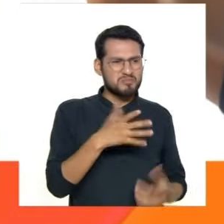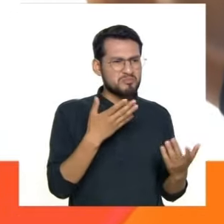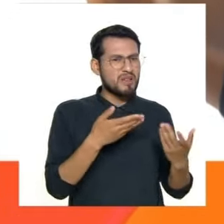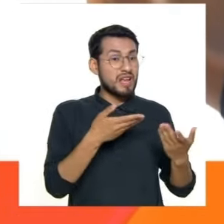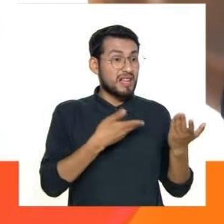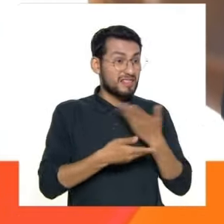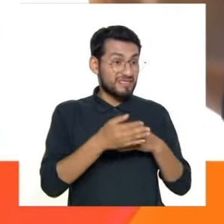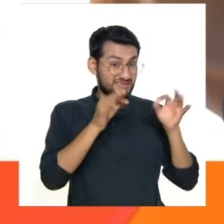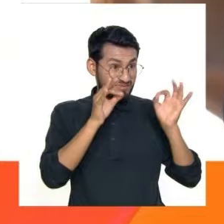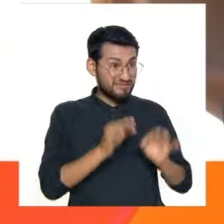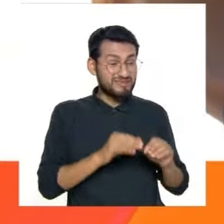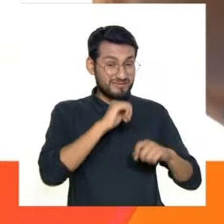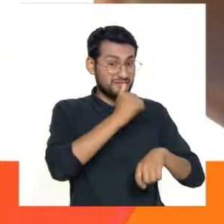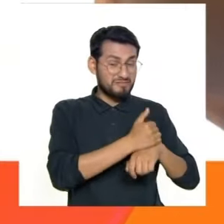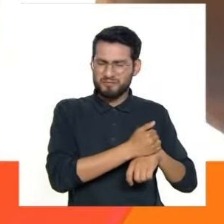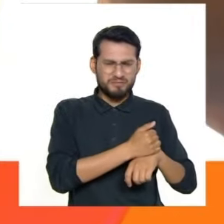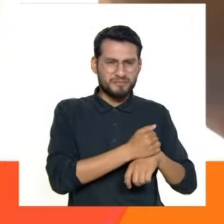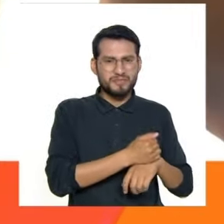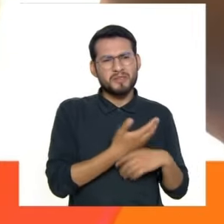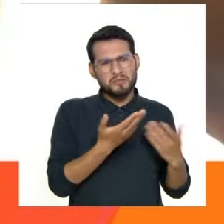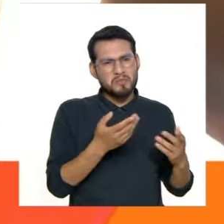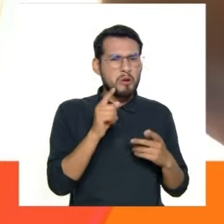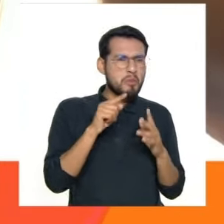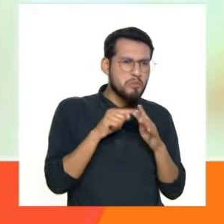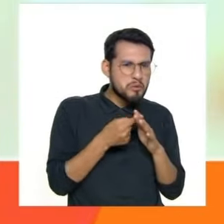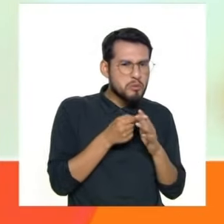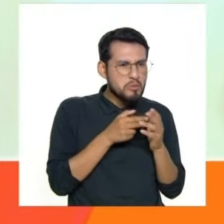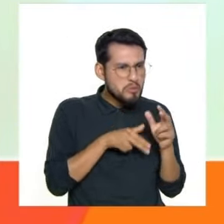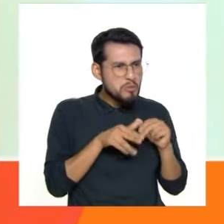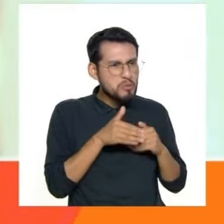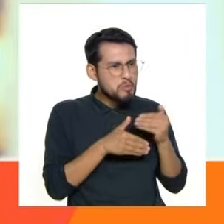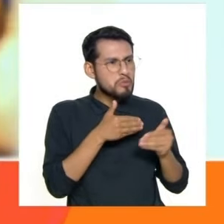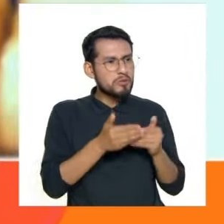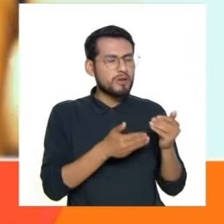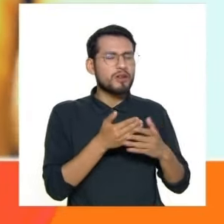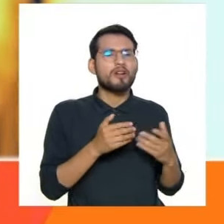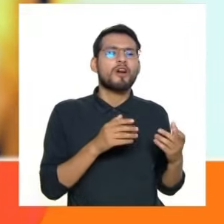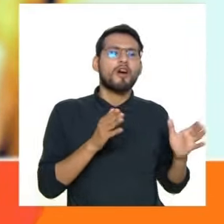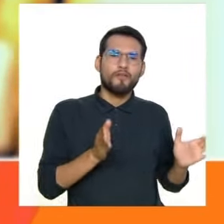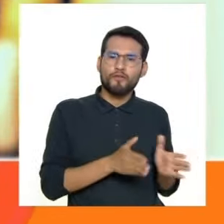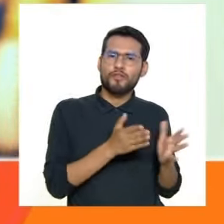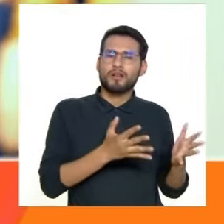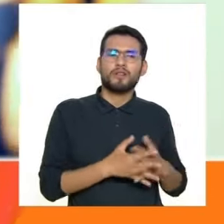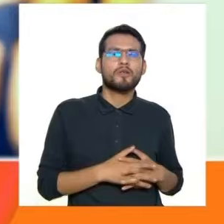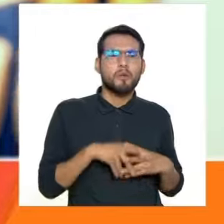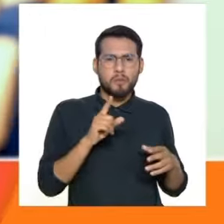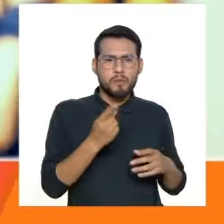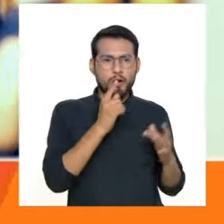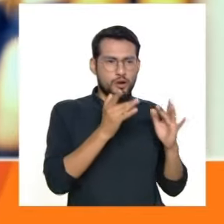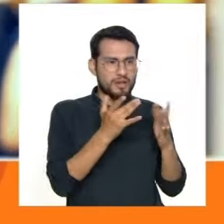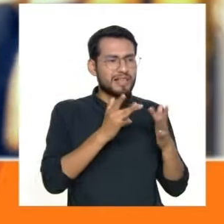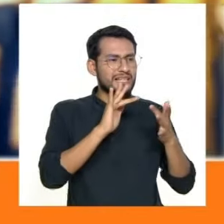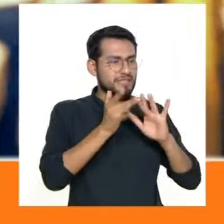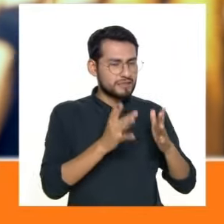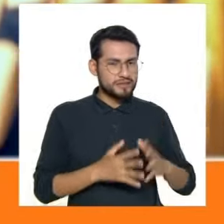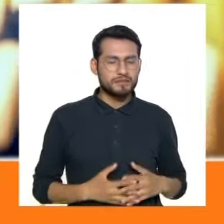eh netamente Ya establecidos sino que son primeros emprendimientos de gente que está fomentando un primer contacto